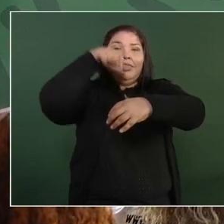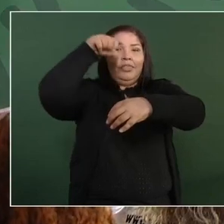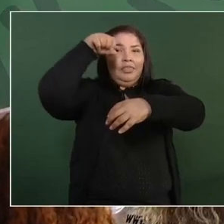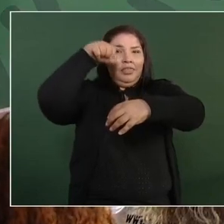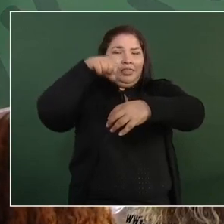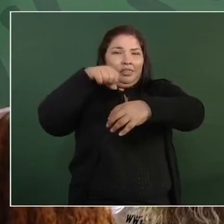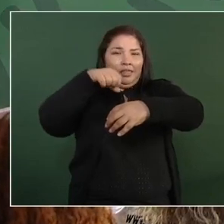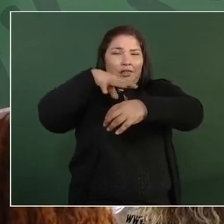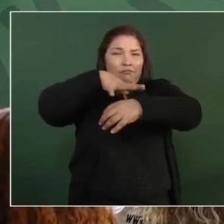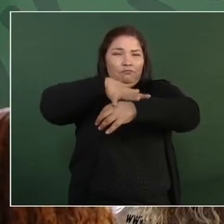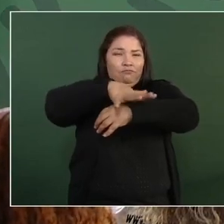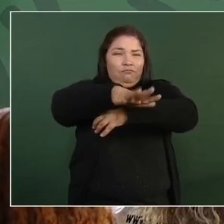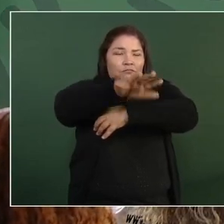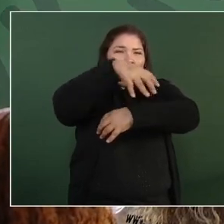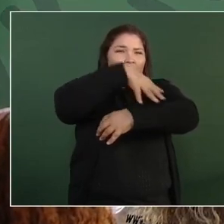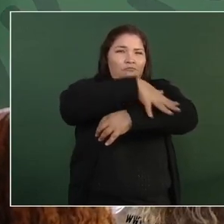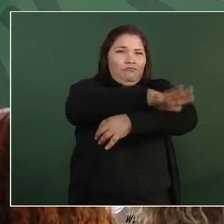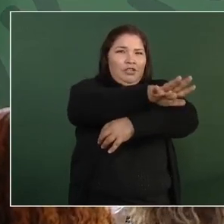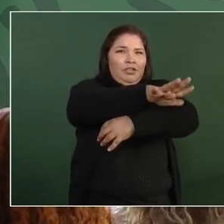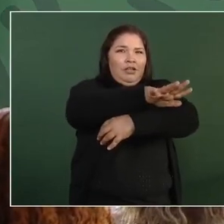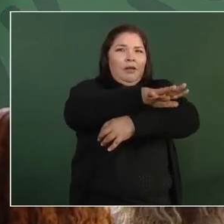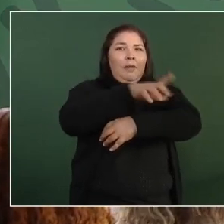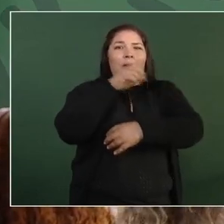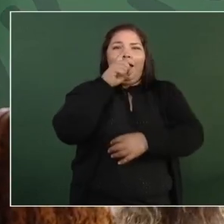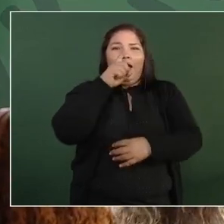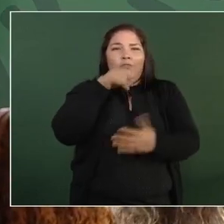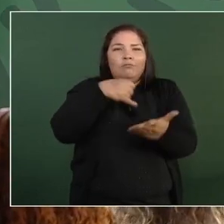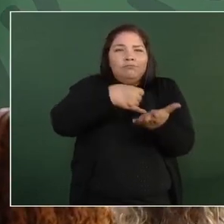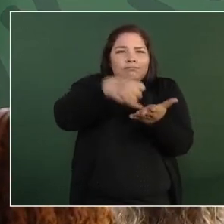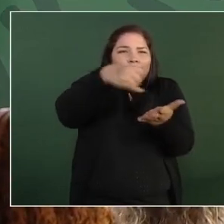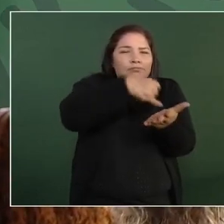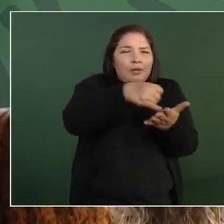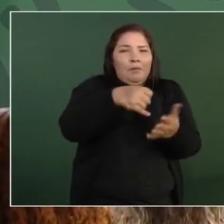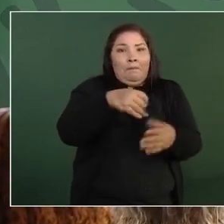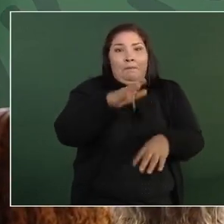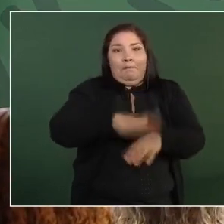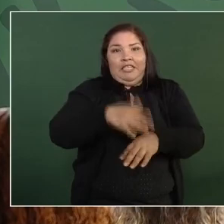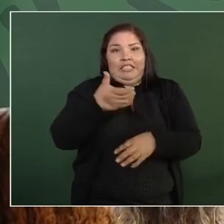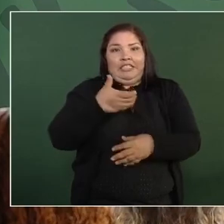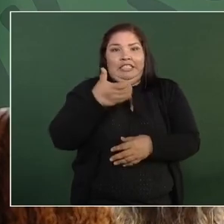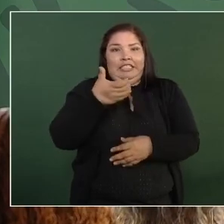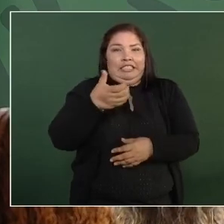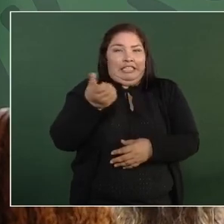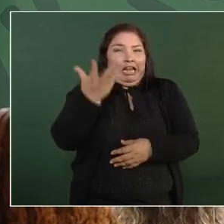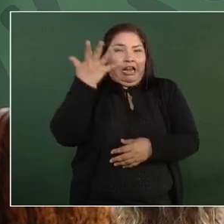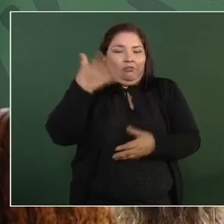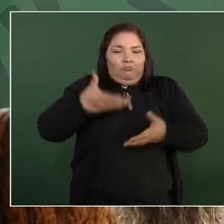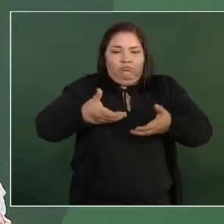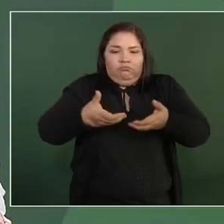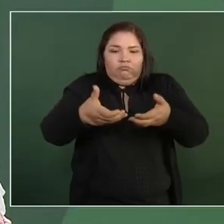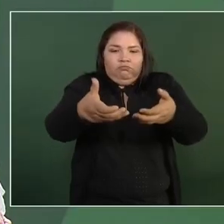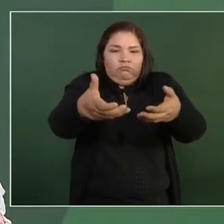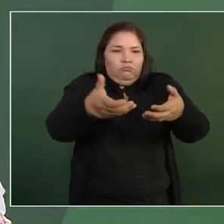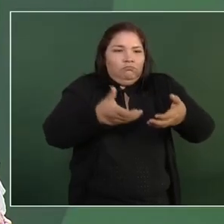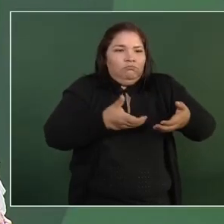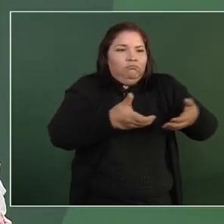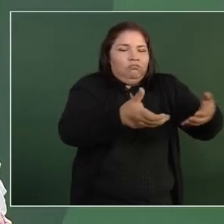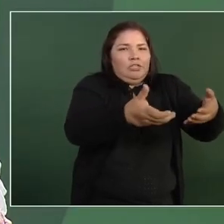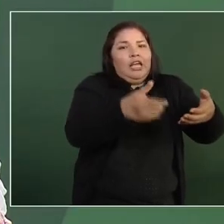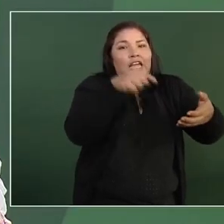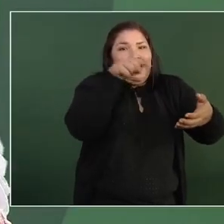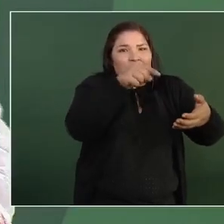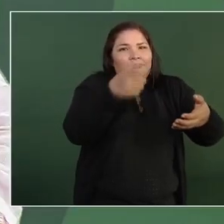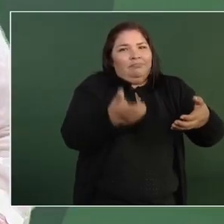riego. ¿Qué más caro el sistema de riego, los canales, que la propia presa?